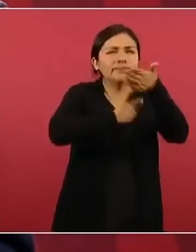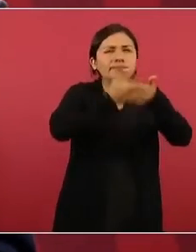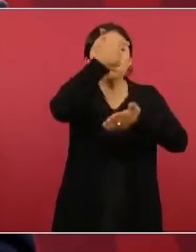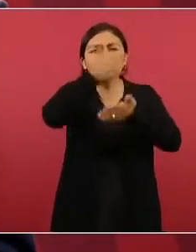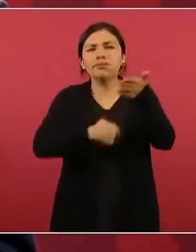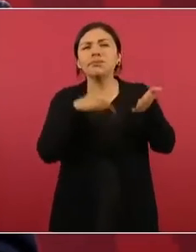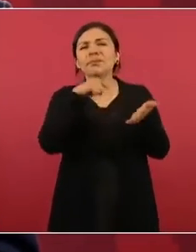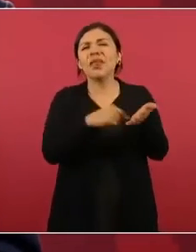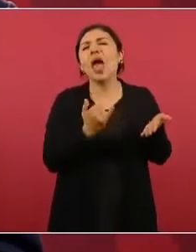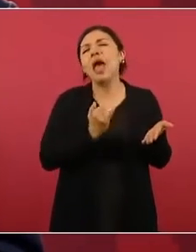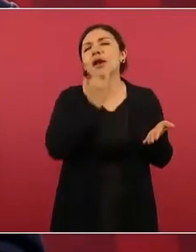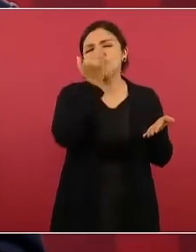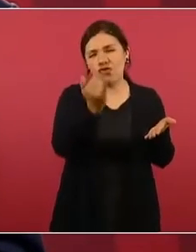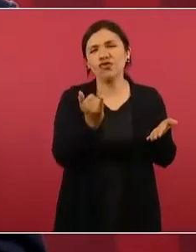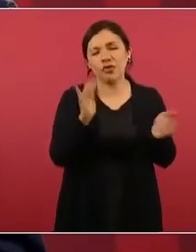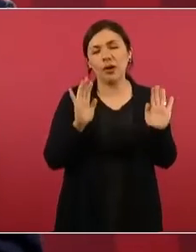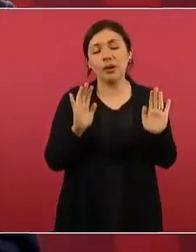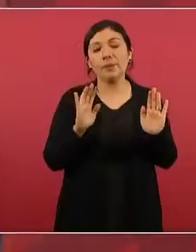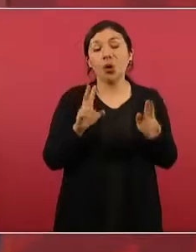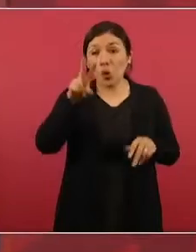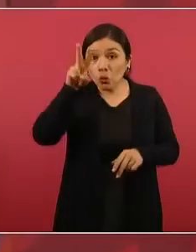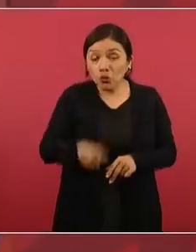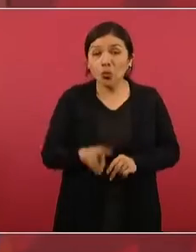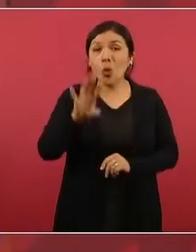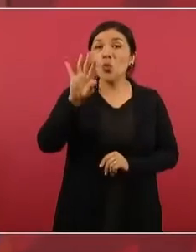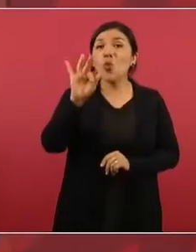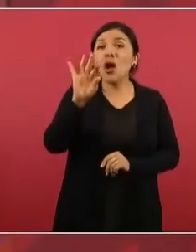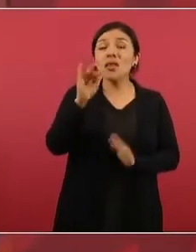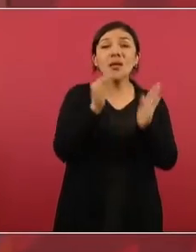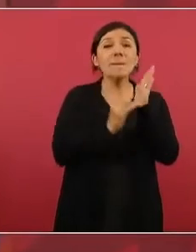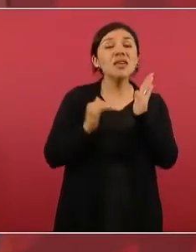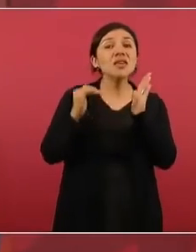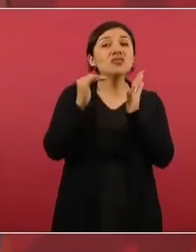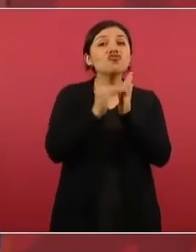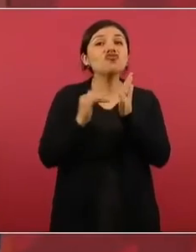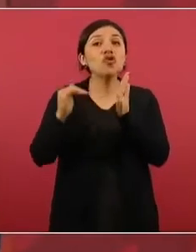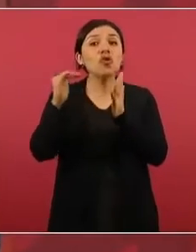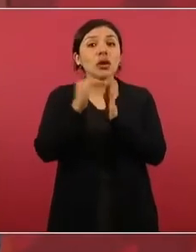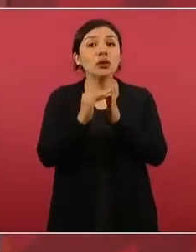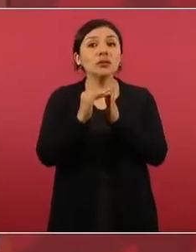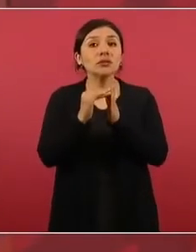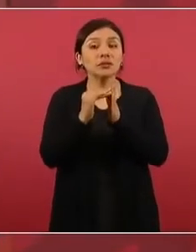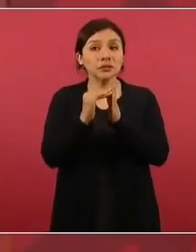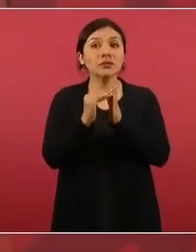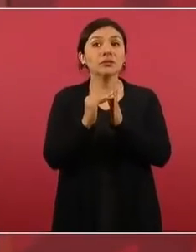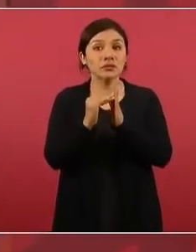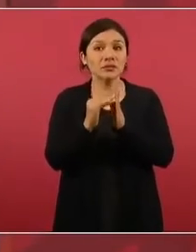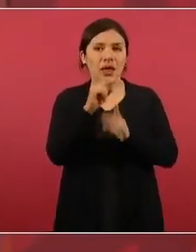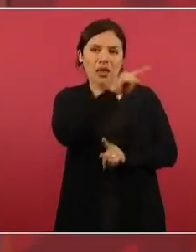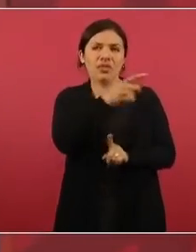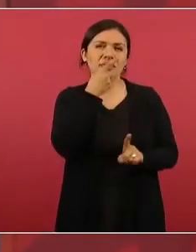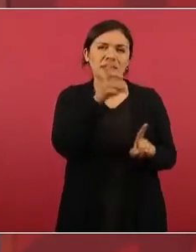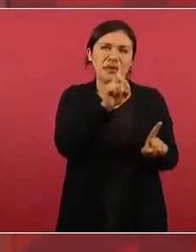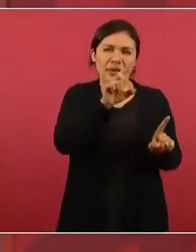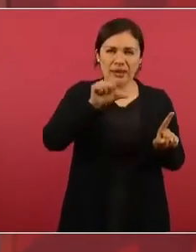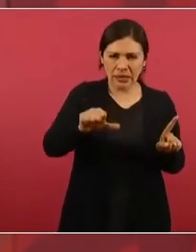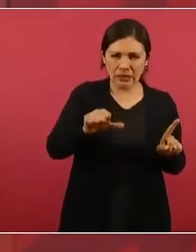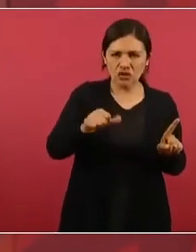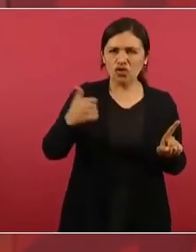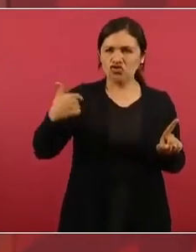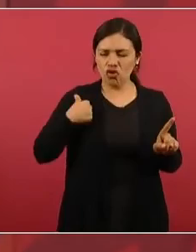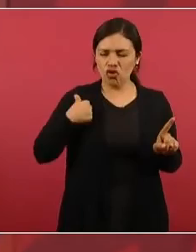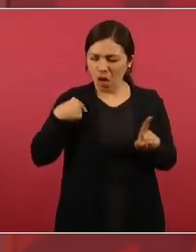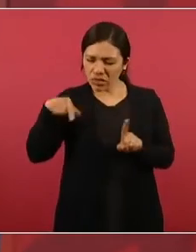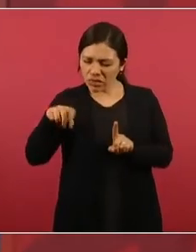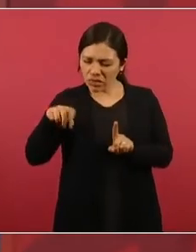hicieron, que son 40 millones. Yo hablé él habló de 36, yo hablé